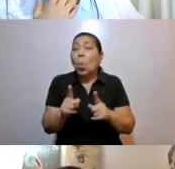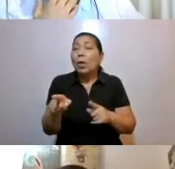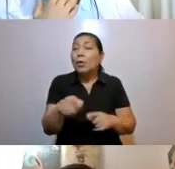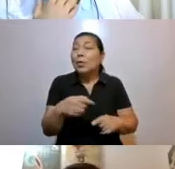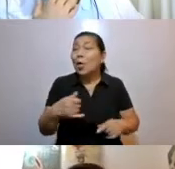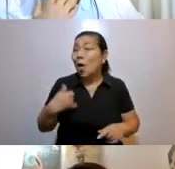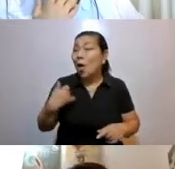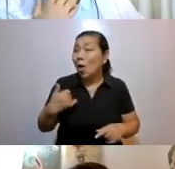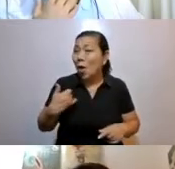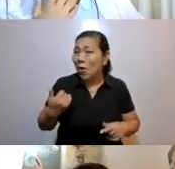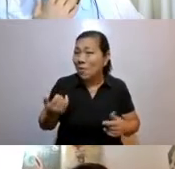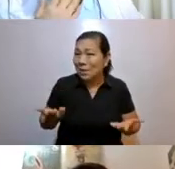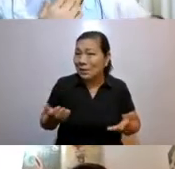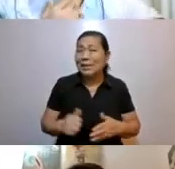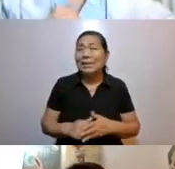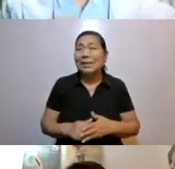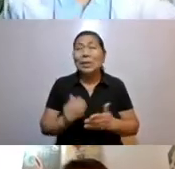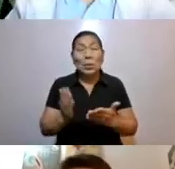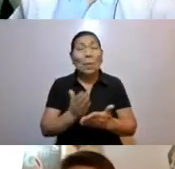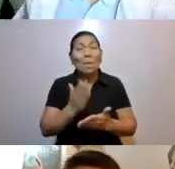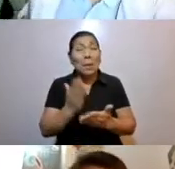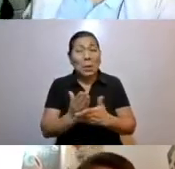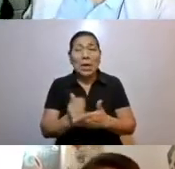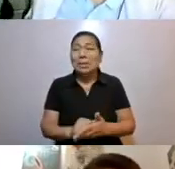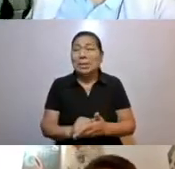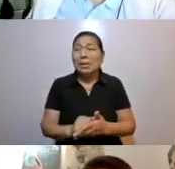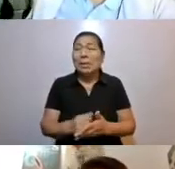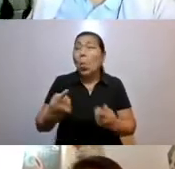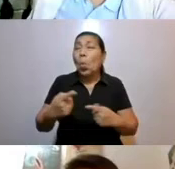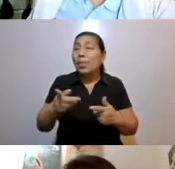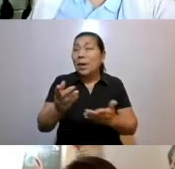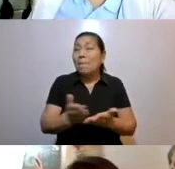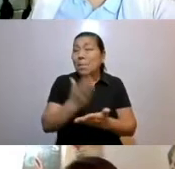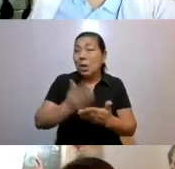jóvenes? Con los jóvenes con problema de erección.